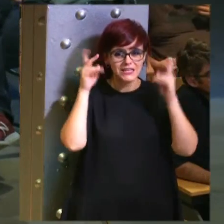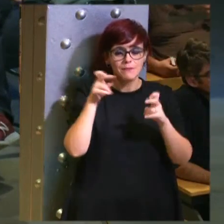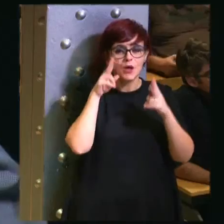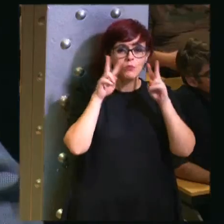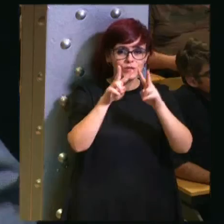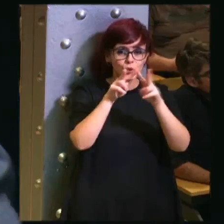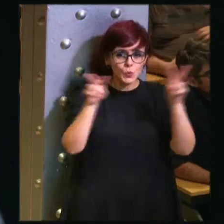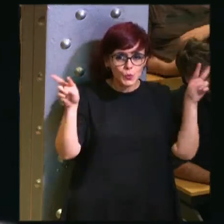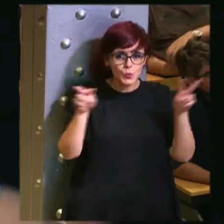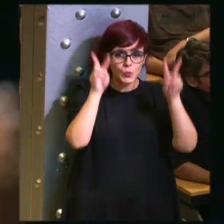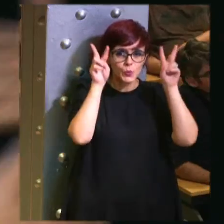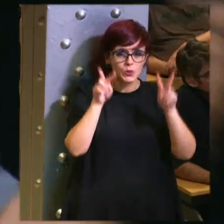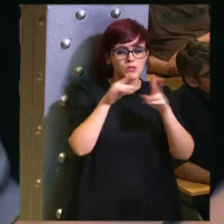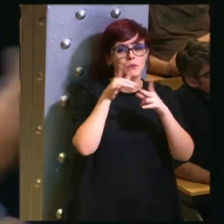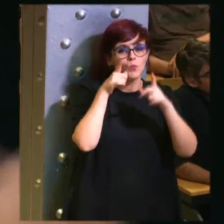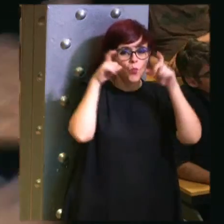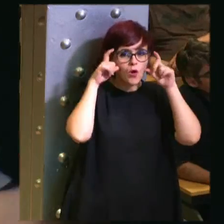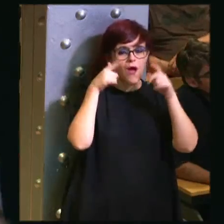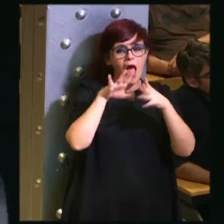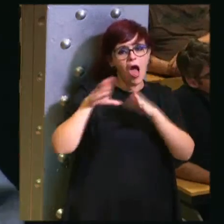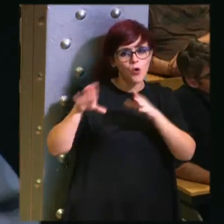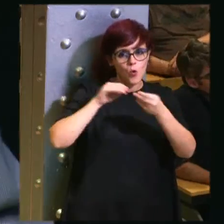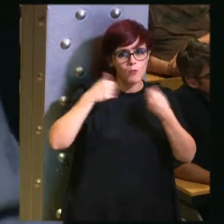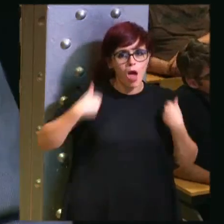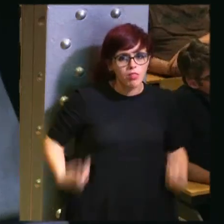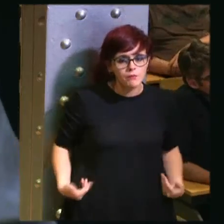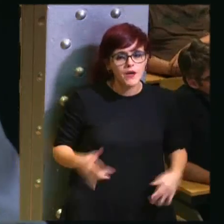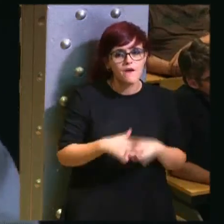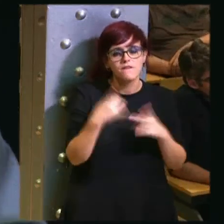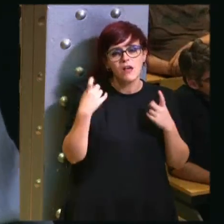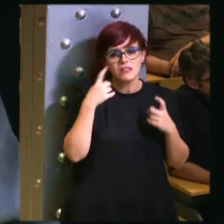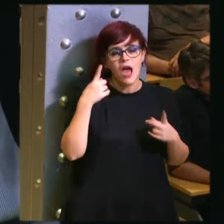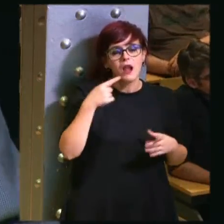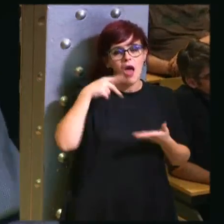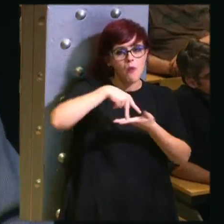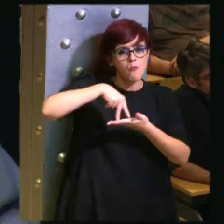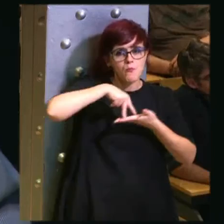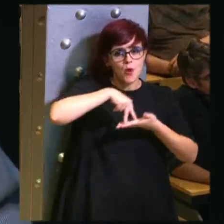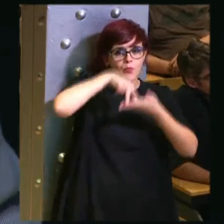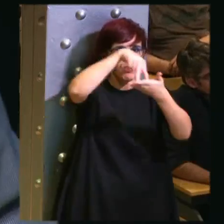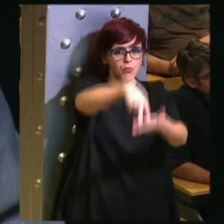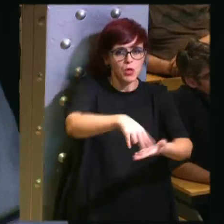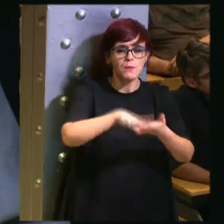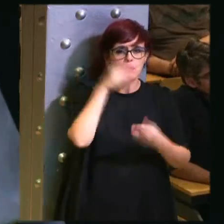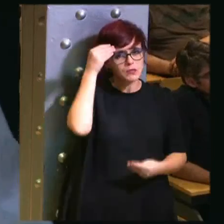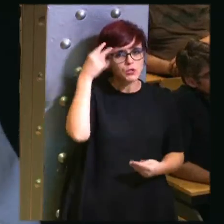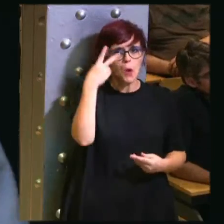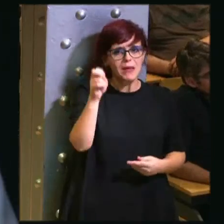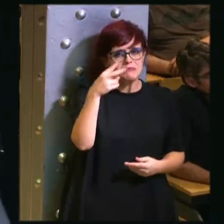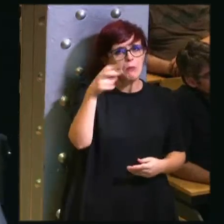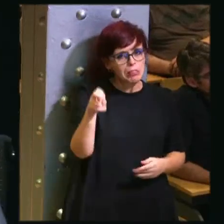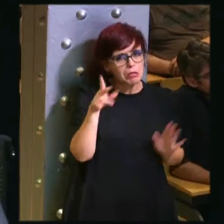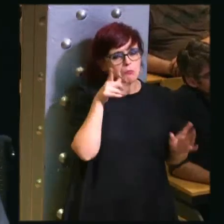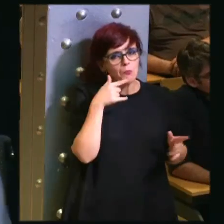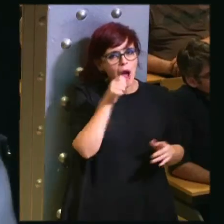estereoscópica, ergonomía. Va a costar un poco más con todo esto de la propiocepción. Pero el horizonte 2020 a mí me sigue convenciendo